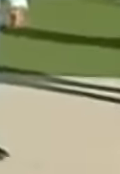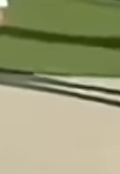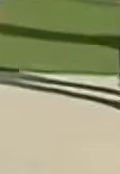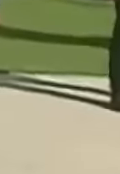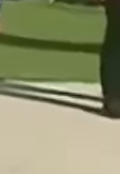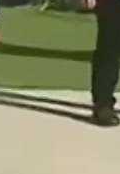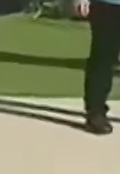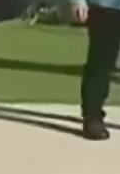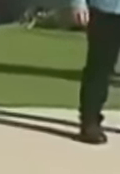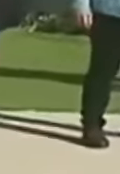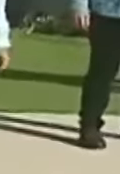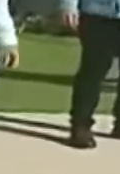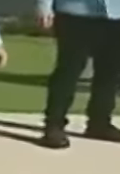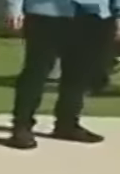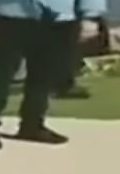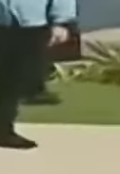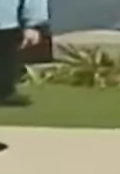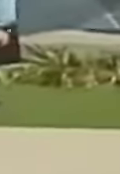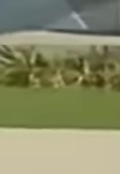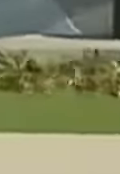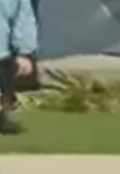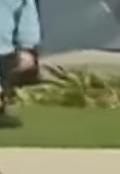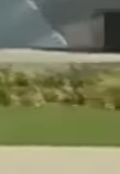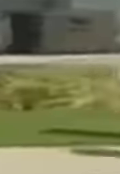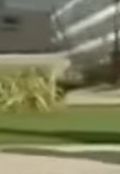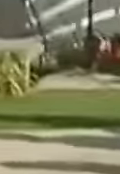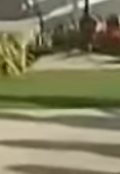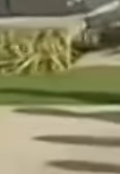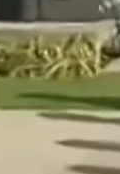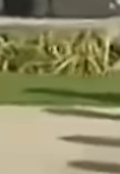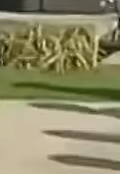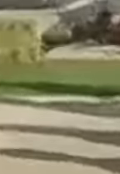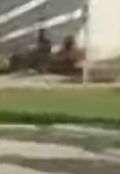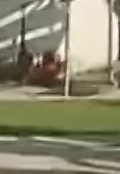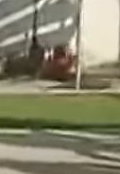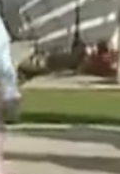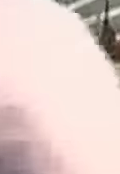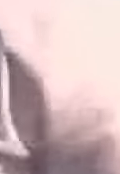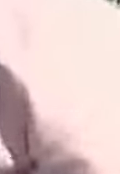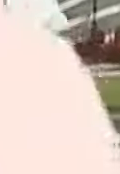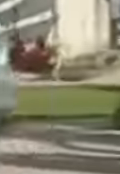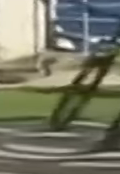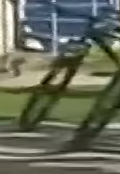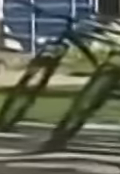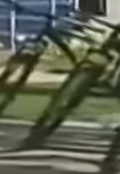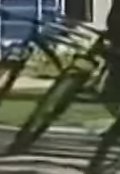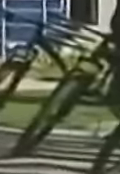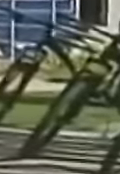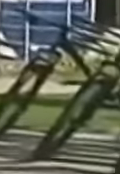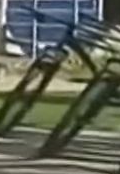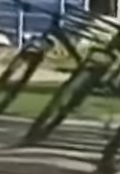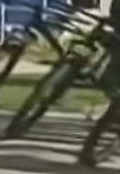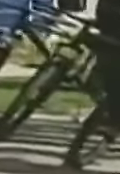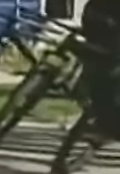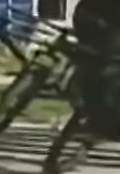y productivos. El proyecto lo aceleró el bicentenario de la batalla naval del lago, por eso está pensado. Pues a toda La